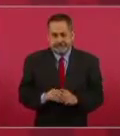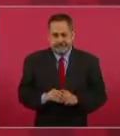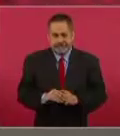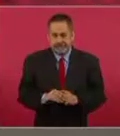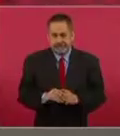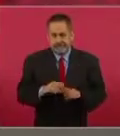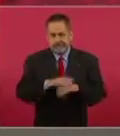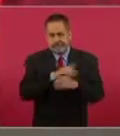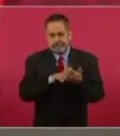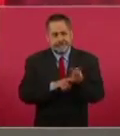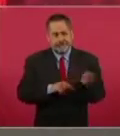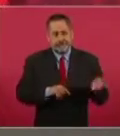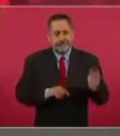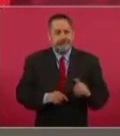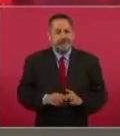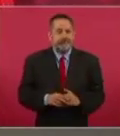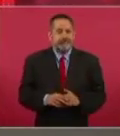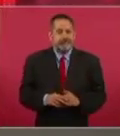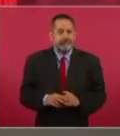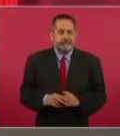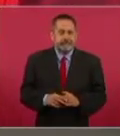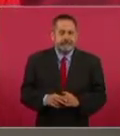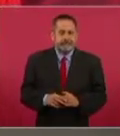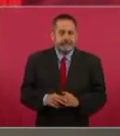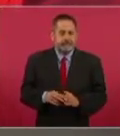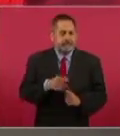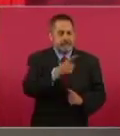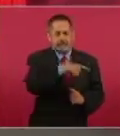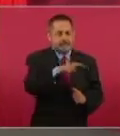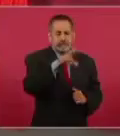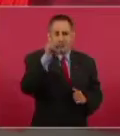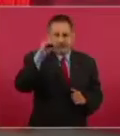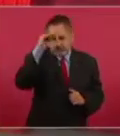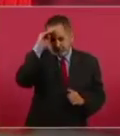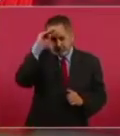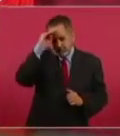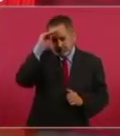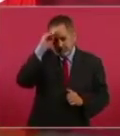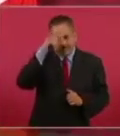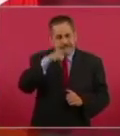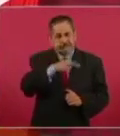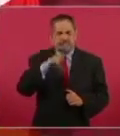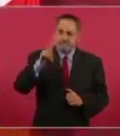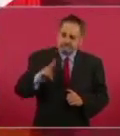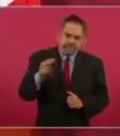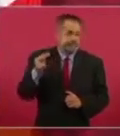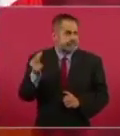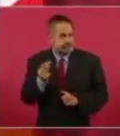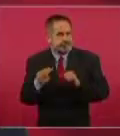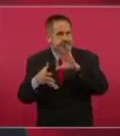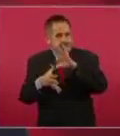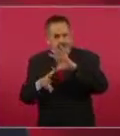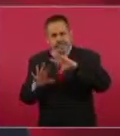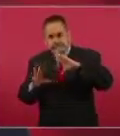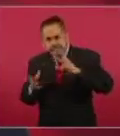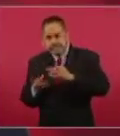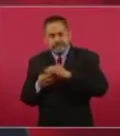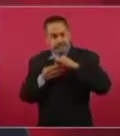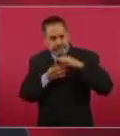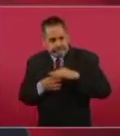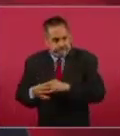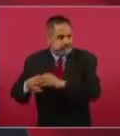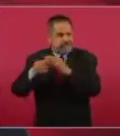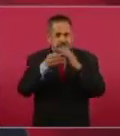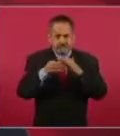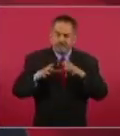por qué no piensan la necesidad de unirnos